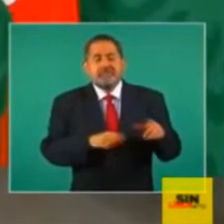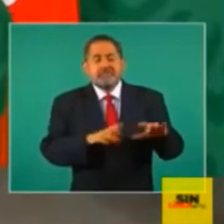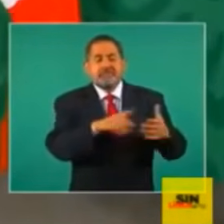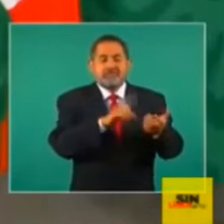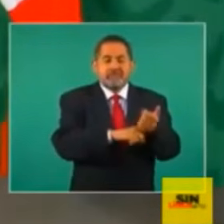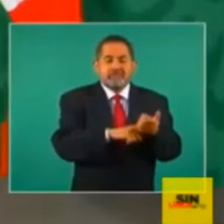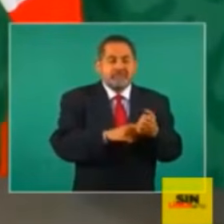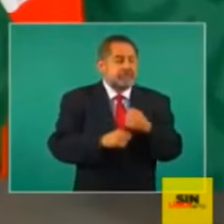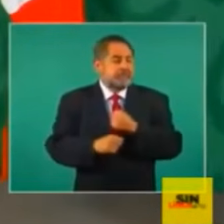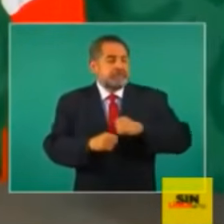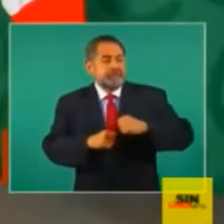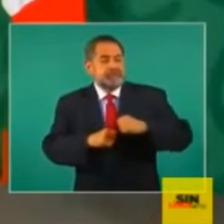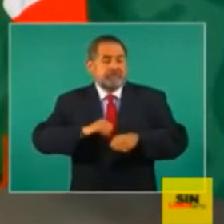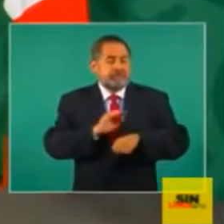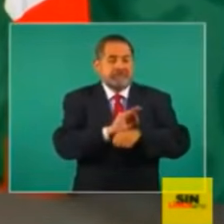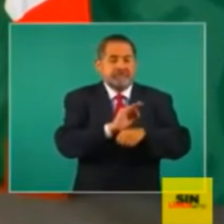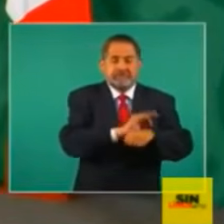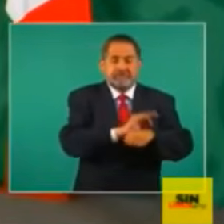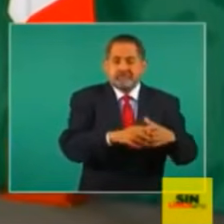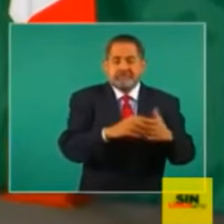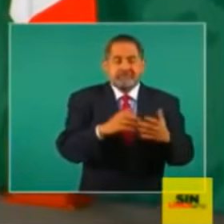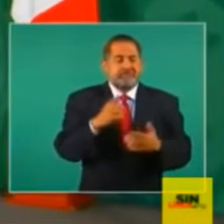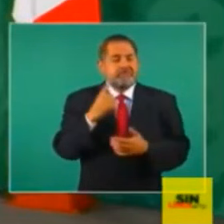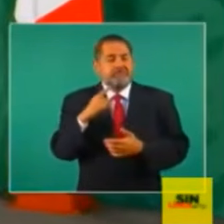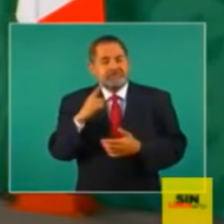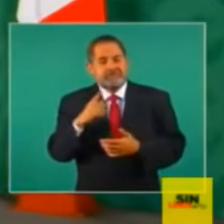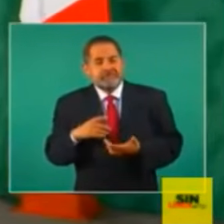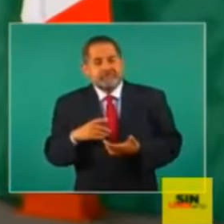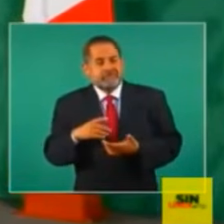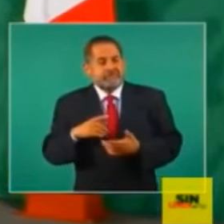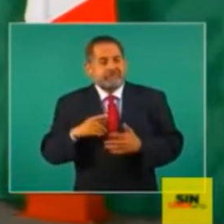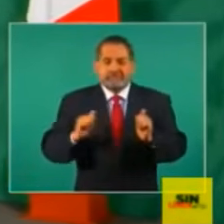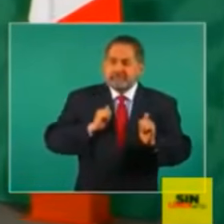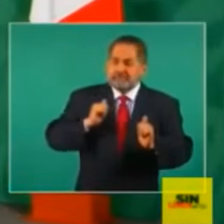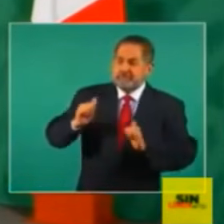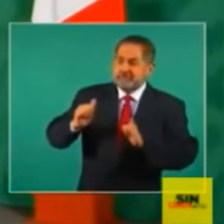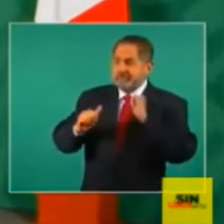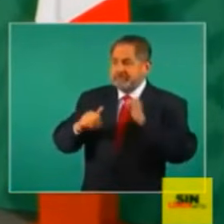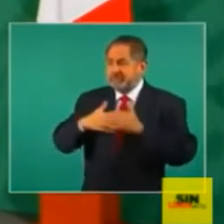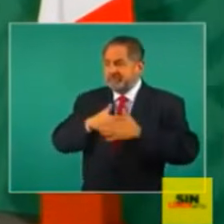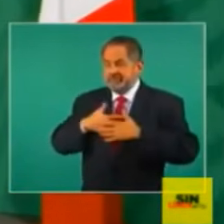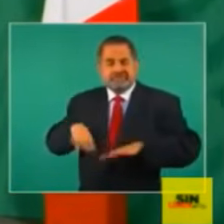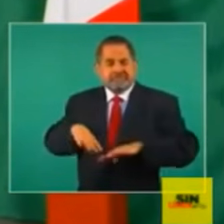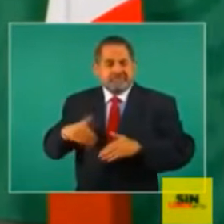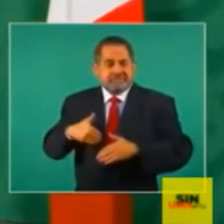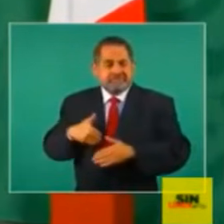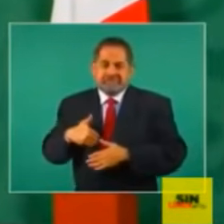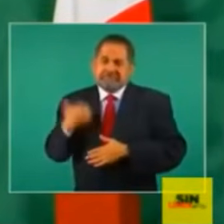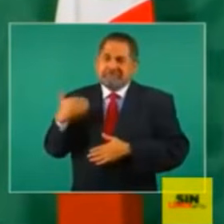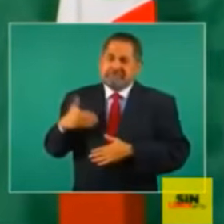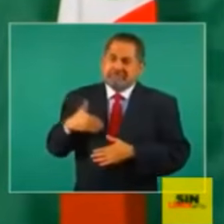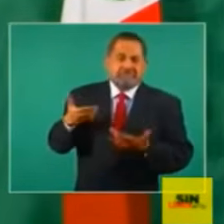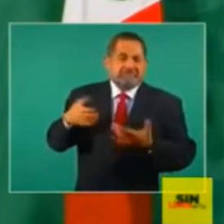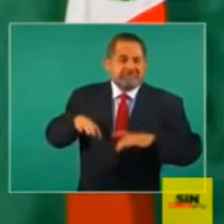influencias a sacar provecho de lo personal para enriquecerse